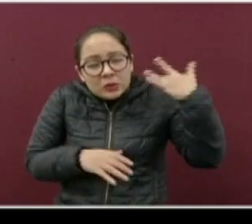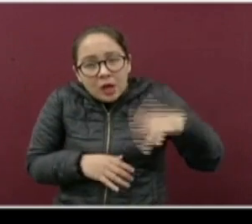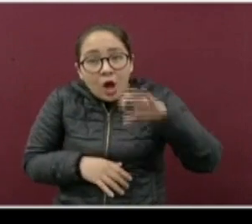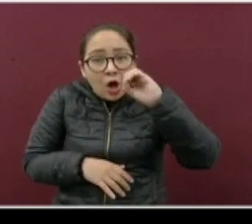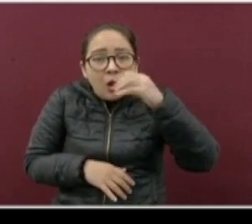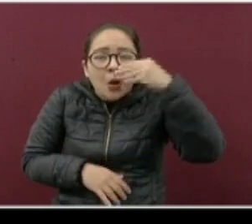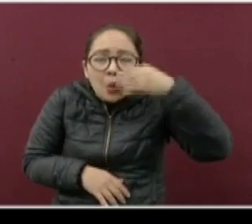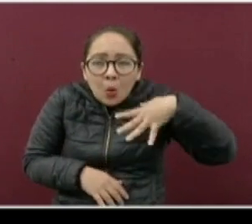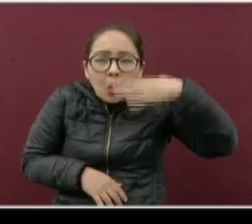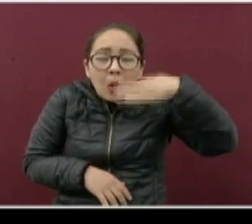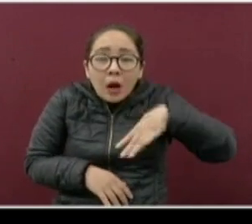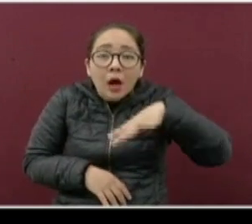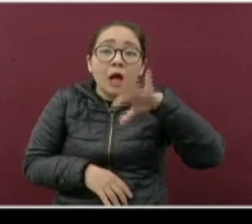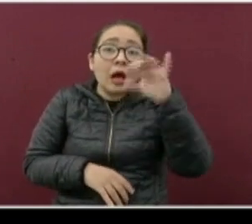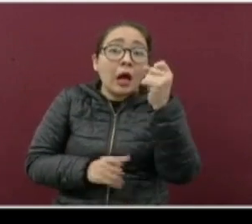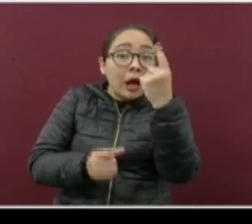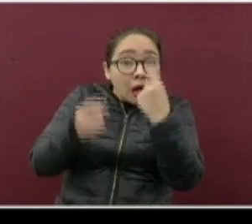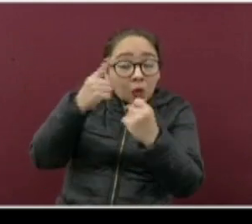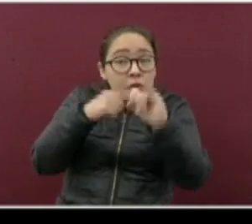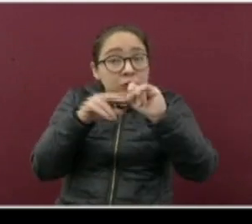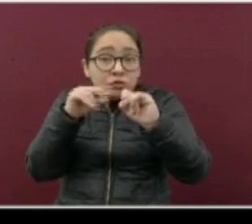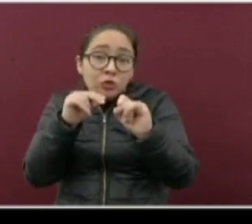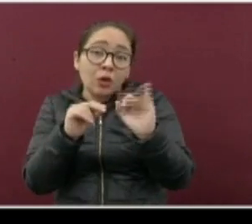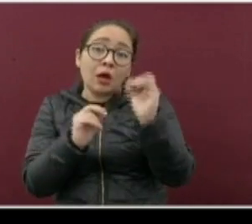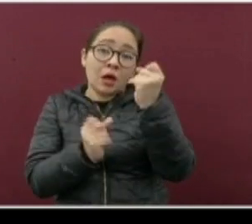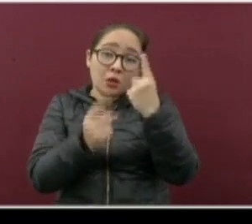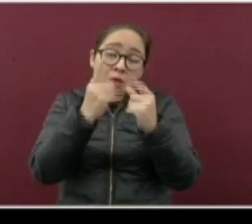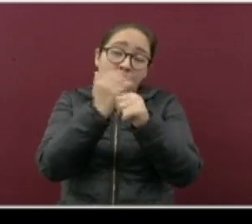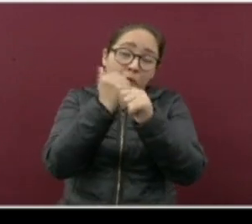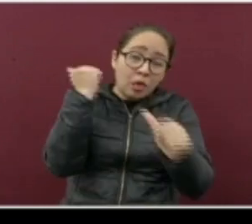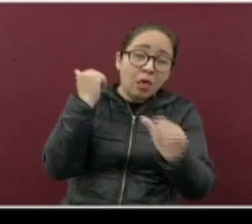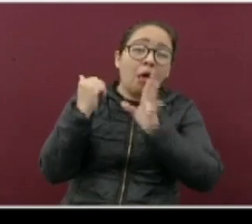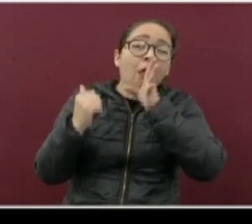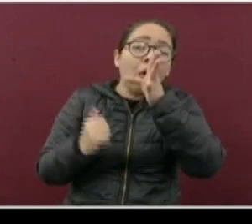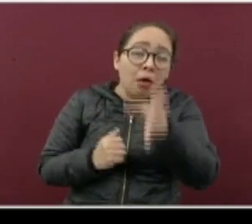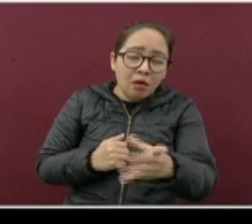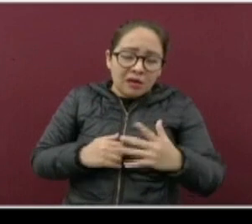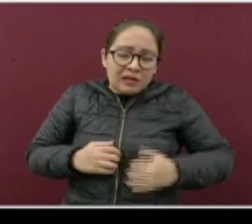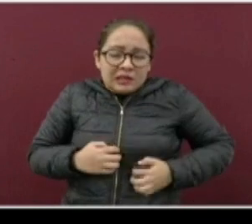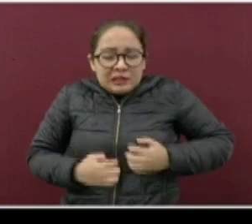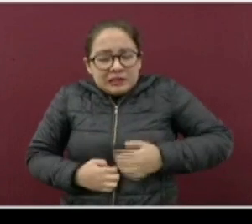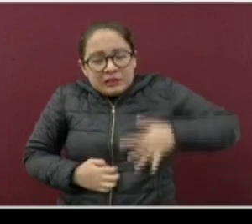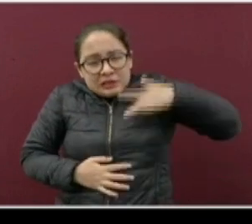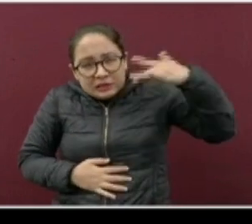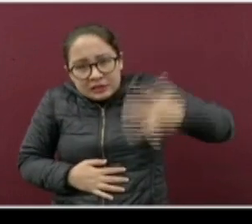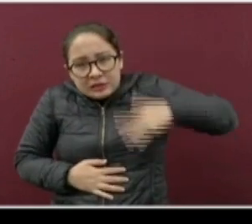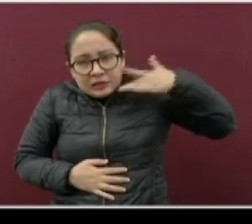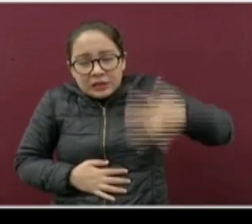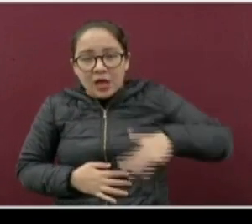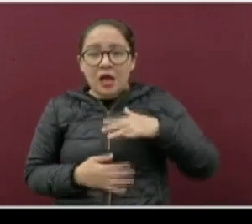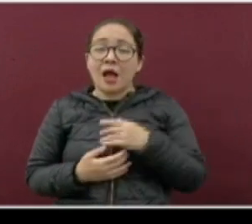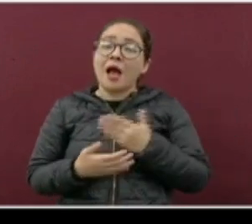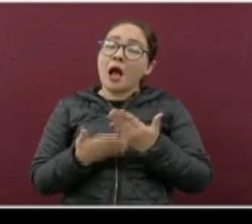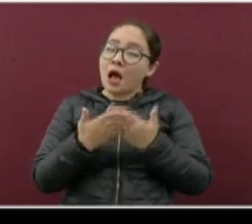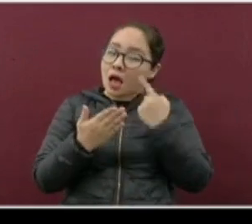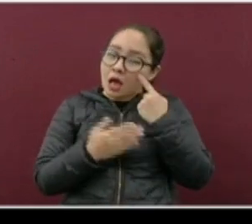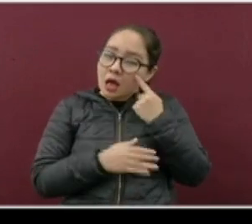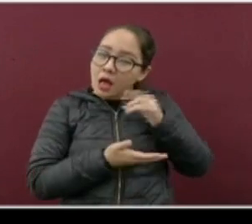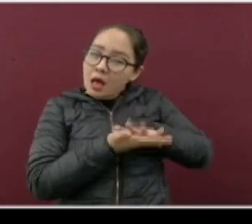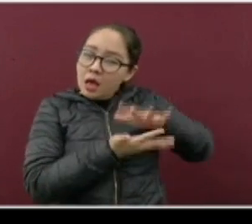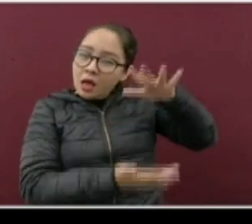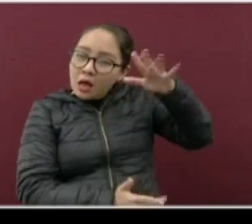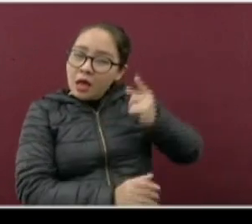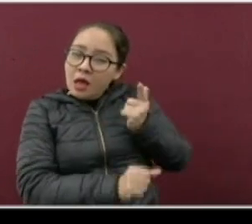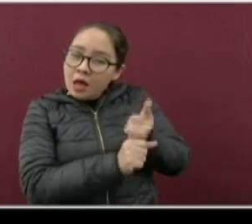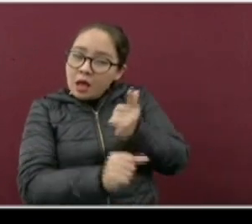puede solo presentarse diarrea, vómito, dolor de estómago. Y ahora, cada vez más frecuente, la pérdida